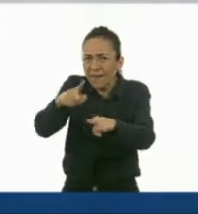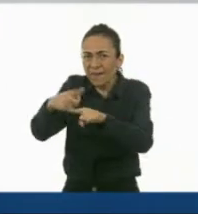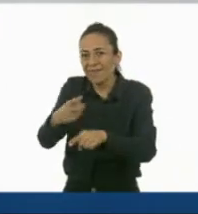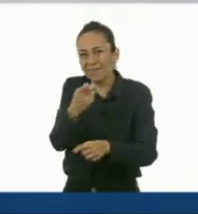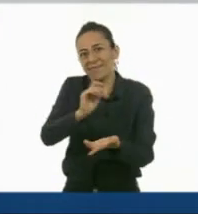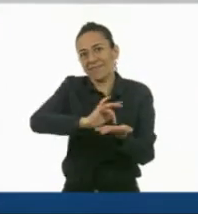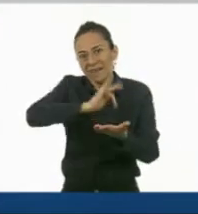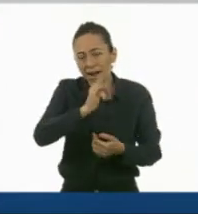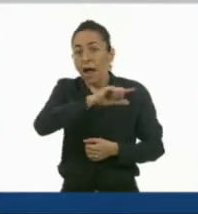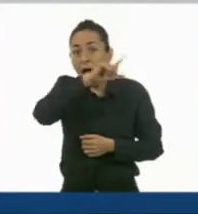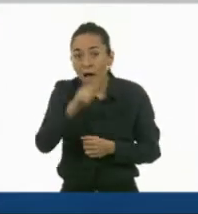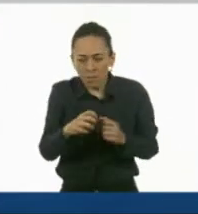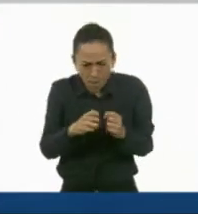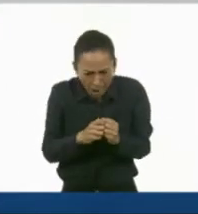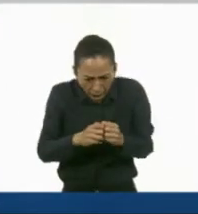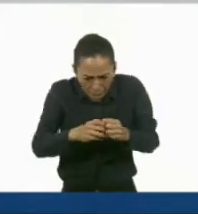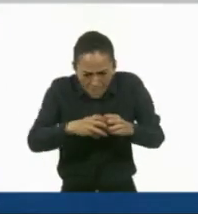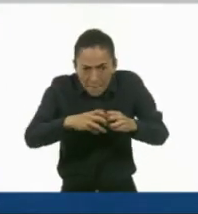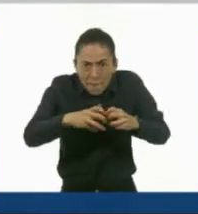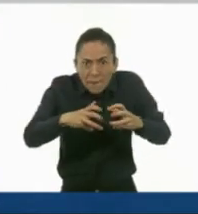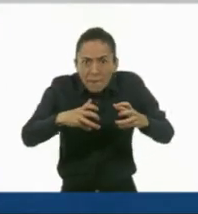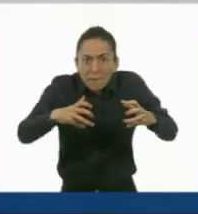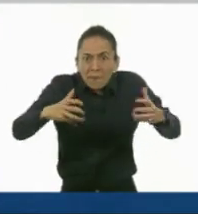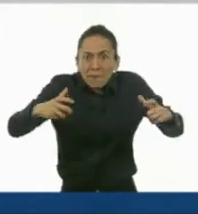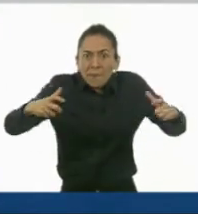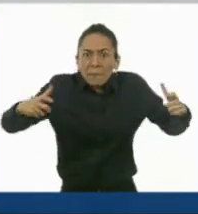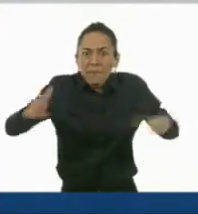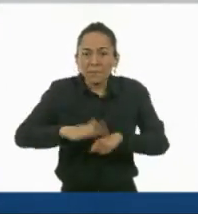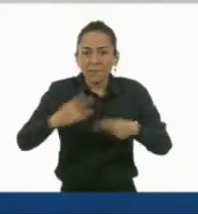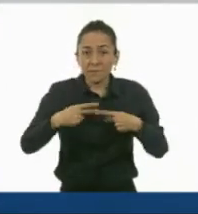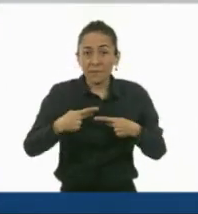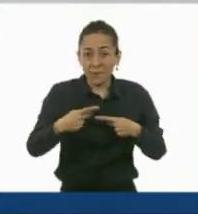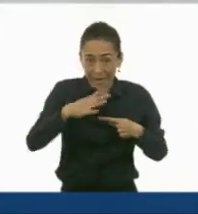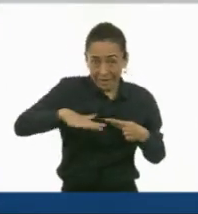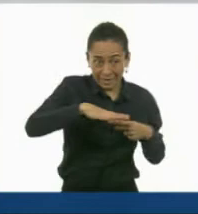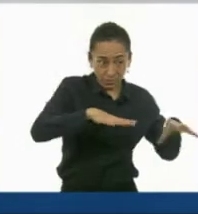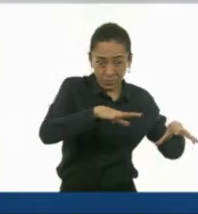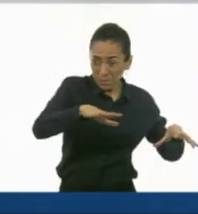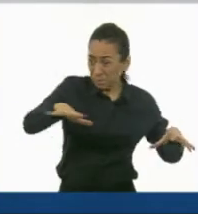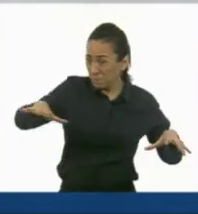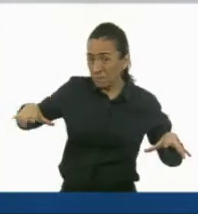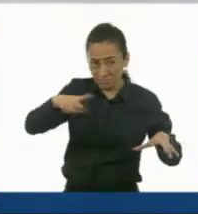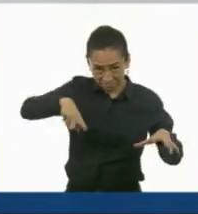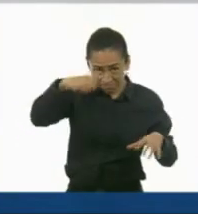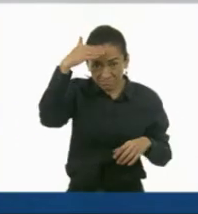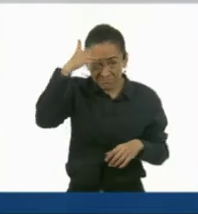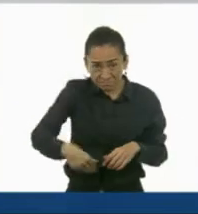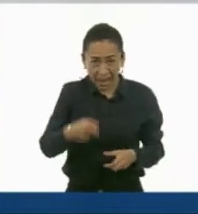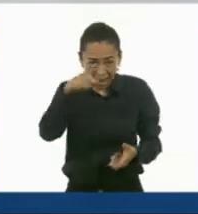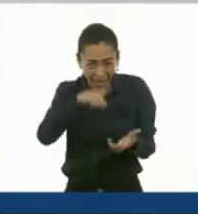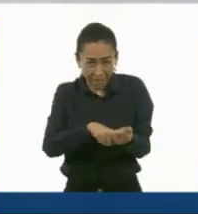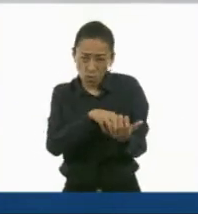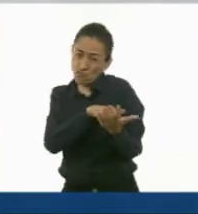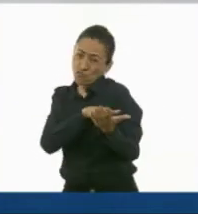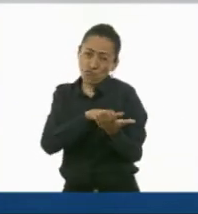a ser bastante grandes. ¿Sabían ustedes que algunas de estas civilizaciones llegaron a tener millones de